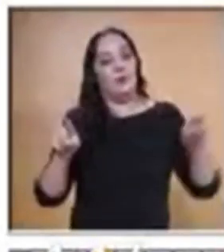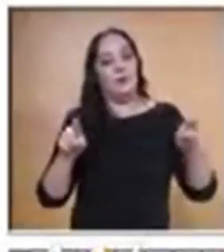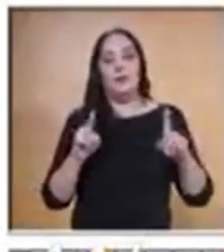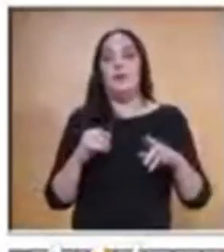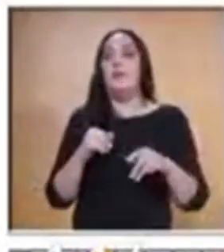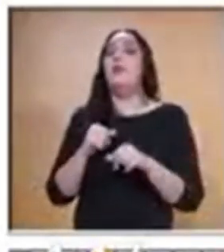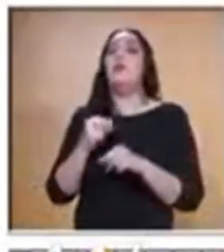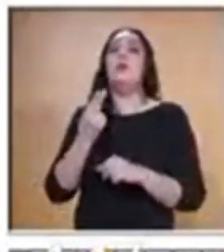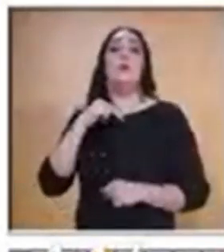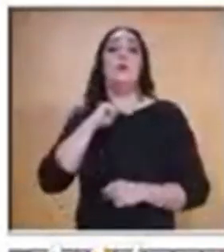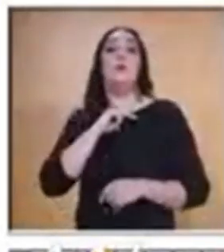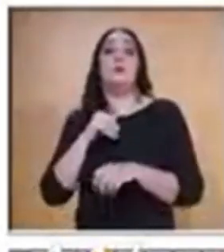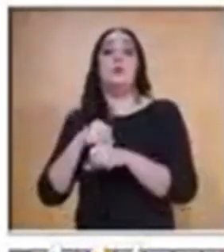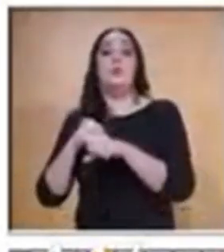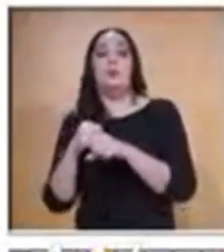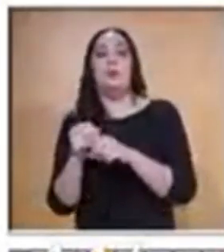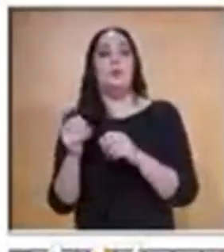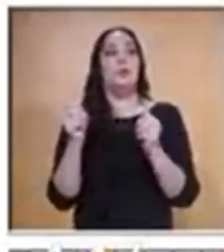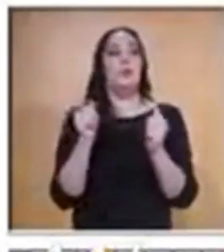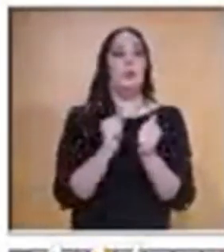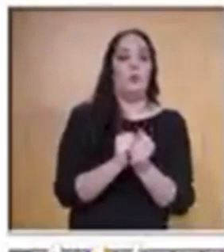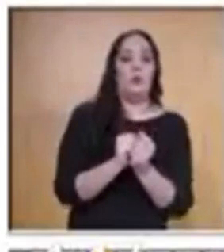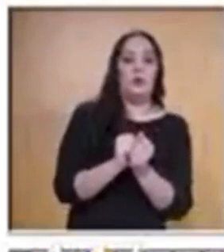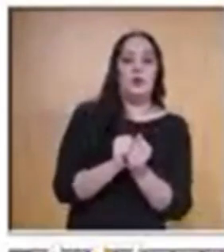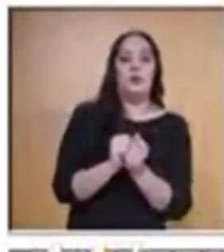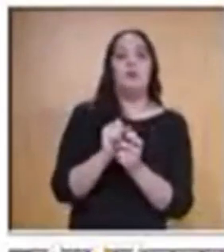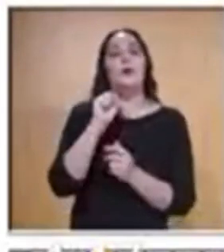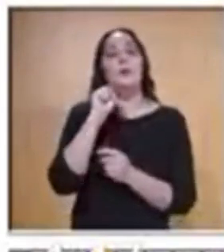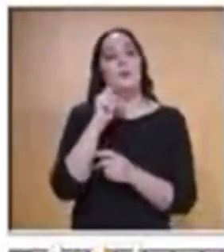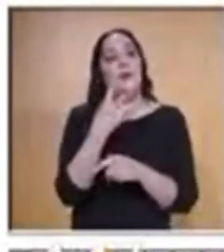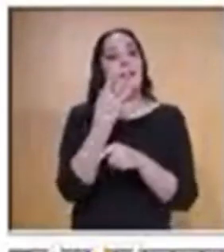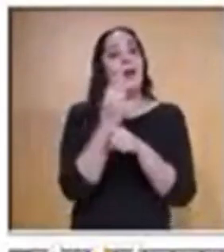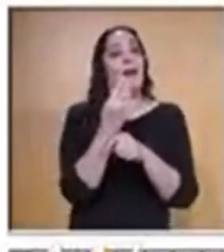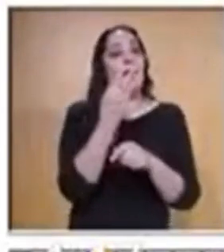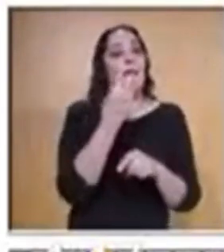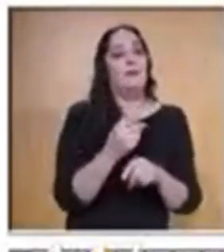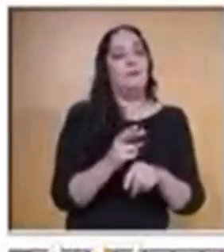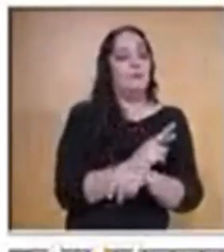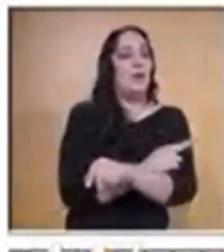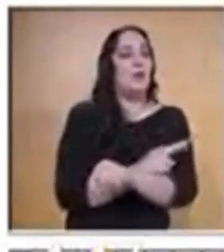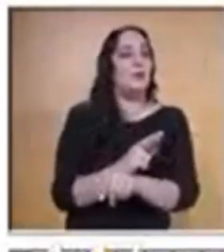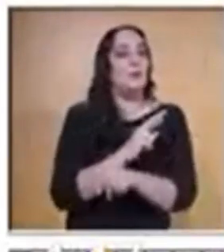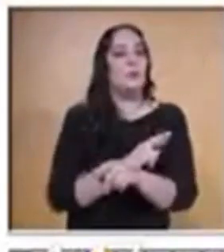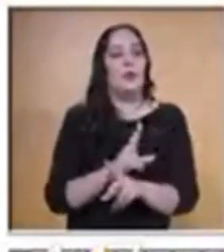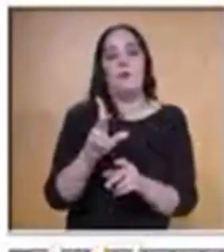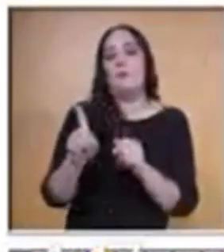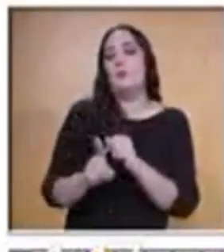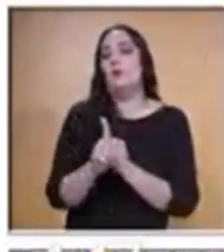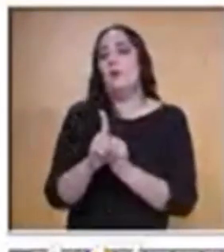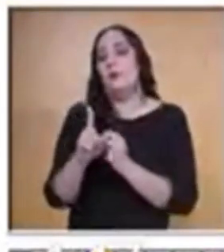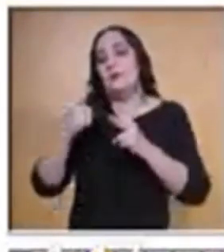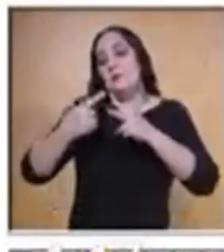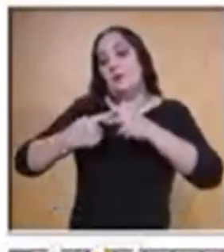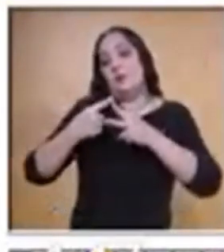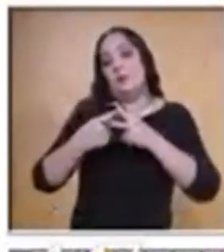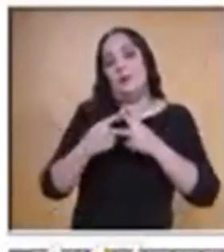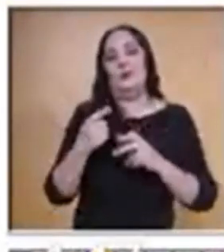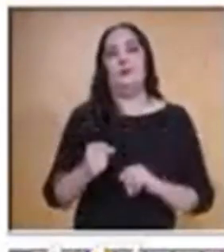sistema posicional o no posicional y resuelve problemas que implican identificar la regularidad de sucesiones.